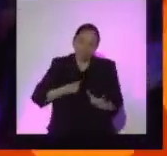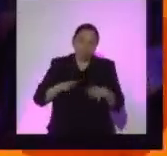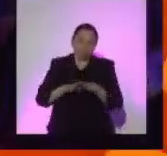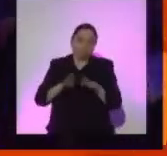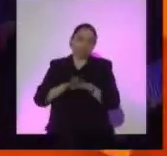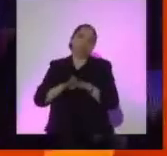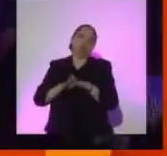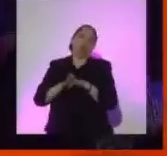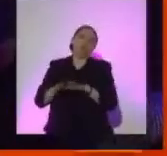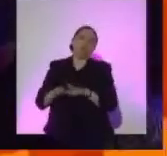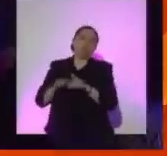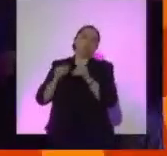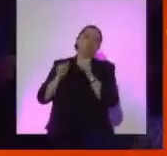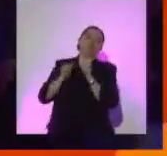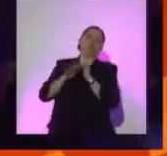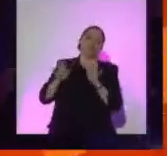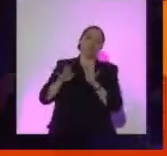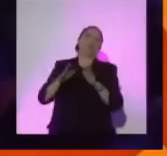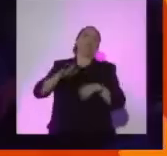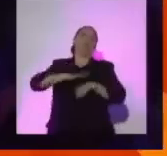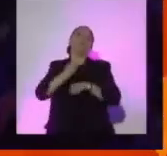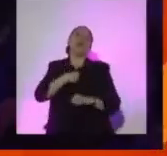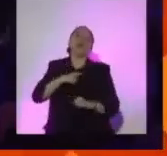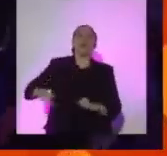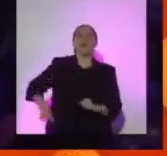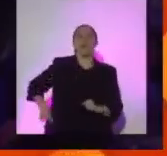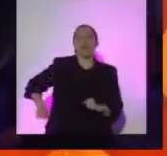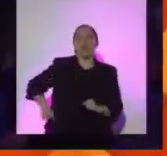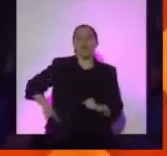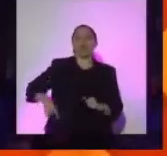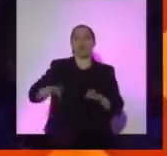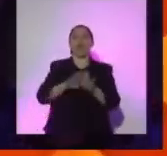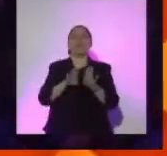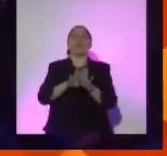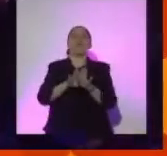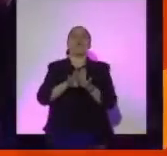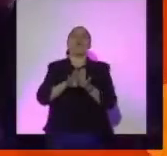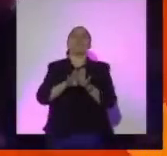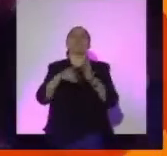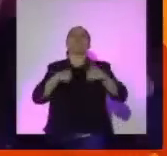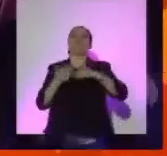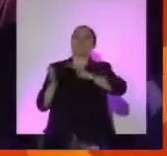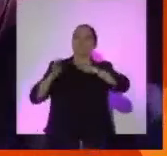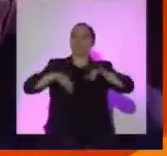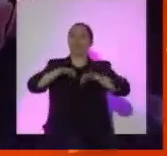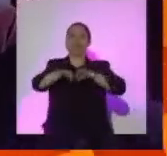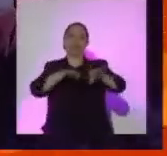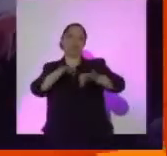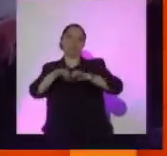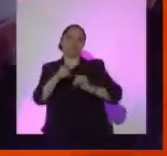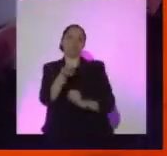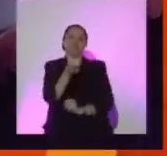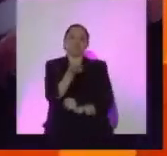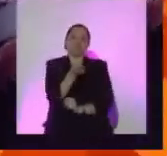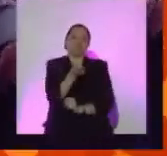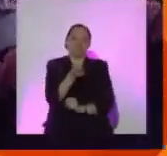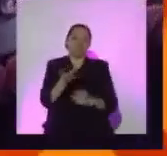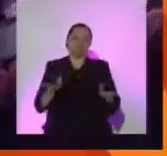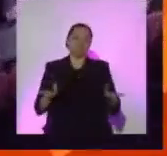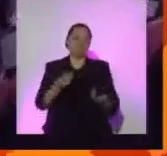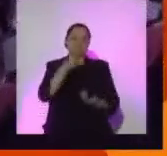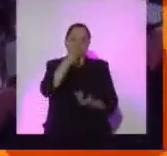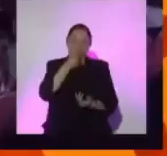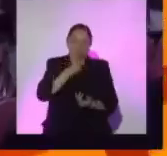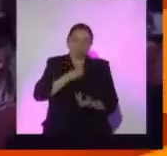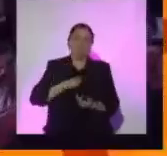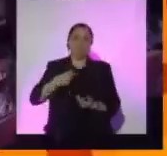eles sido coordinador ejecutivo perdón de investigación del instituto belizario Domínguez sino que también fue subgobernador del